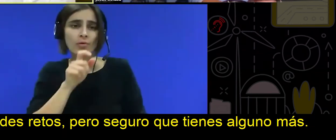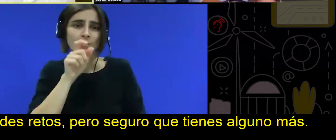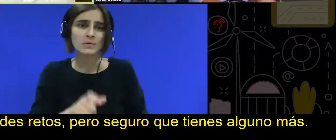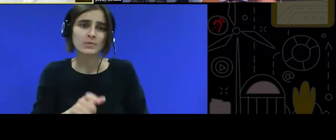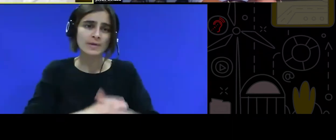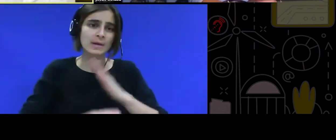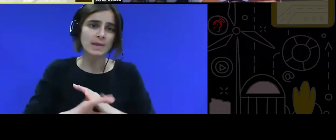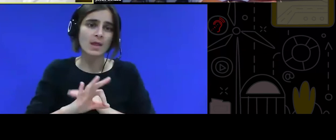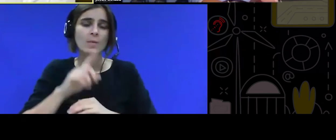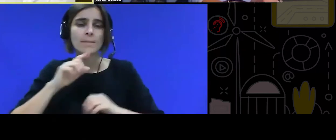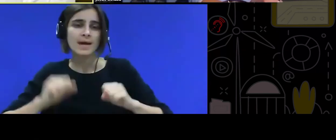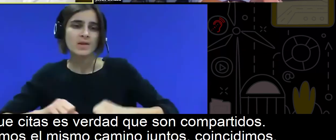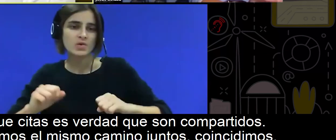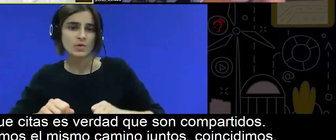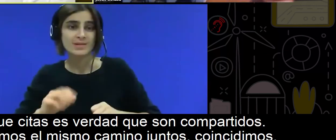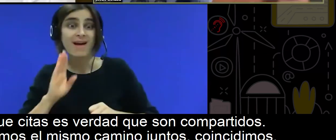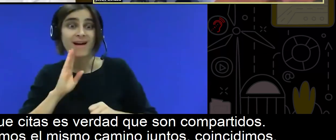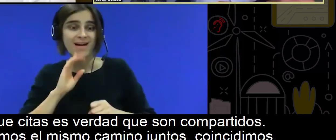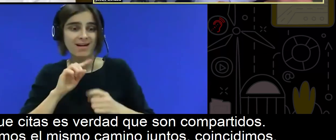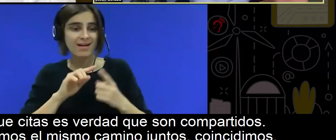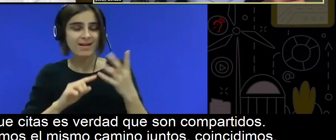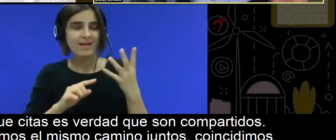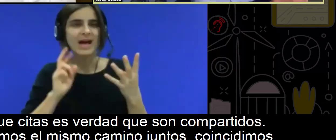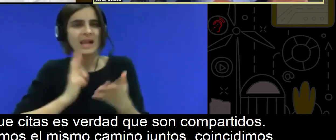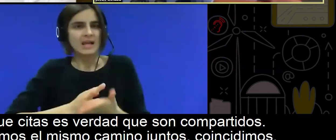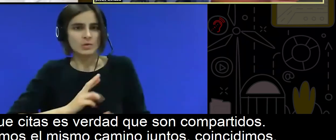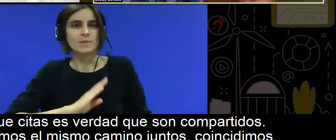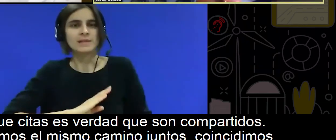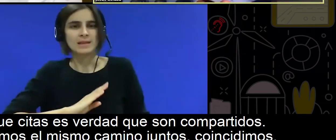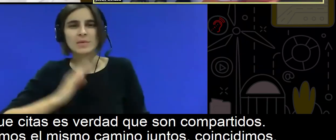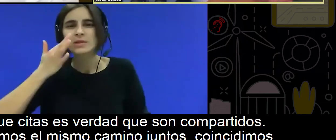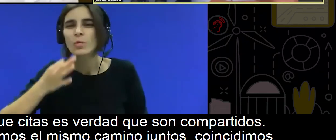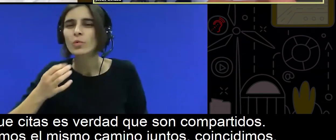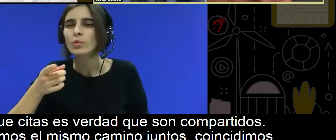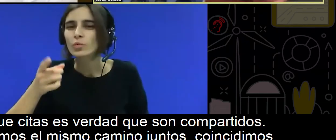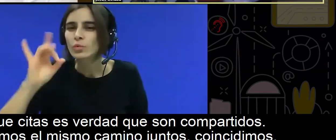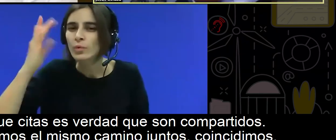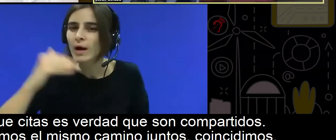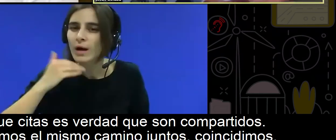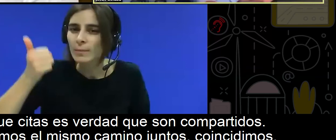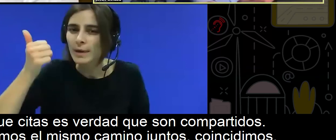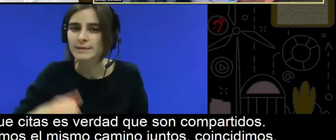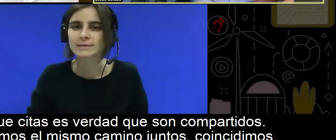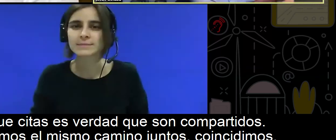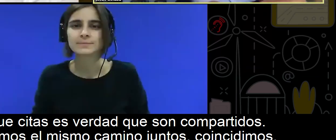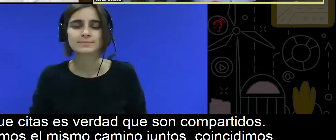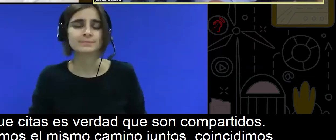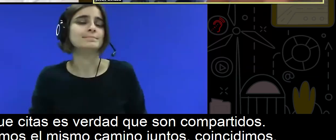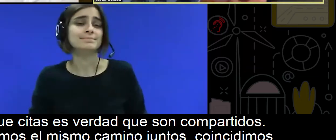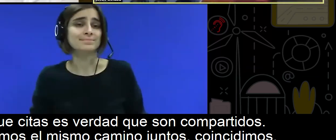más. Pues bueno, los que citas, Jesús, es verdad que son compartidos, ¿no? Ya sabes que como recorremos el mismo camino